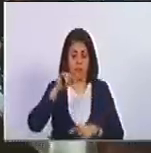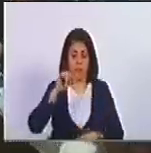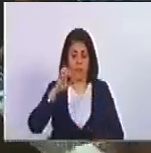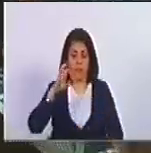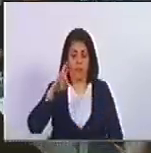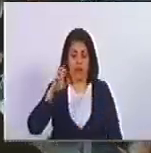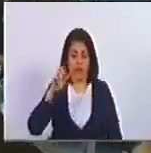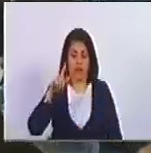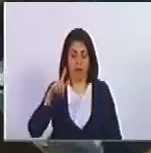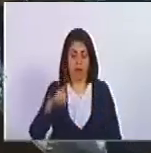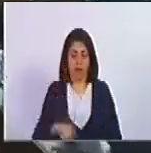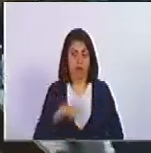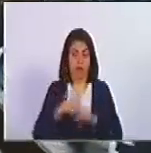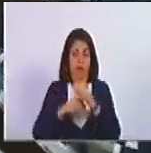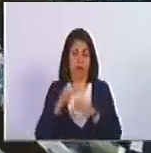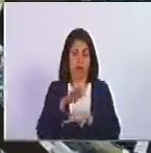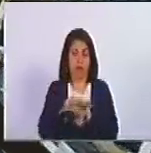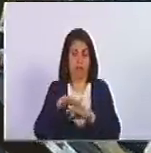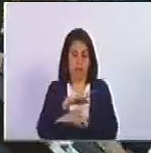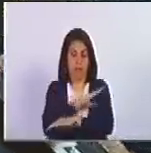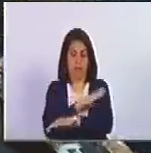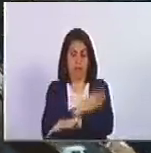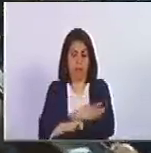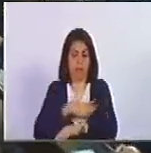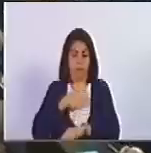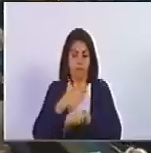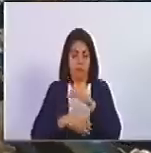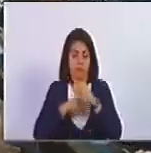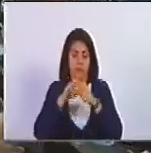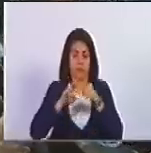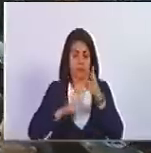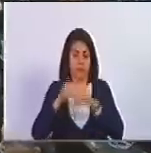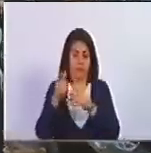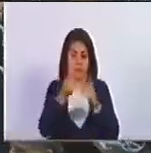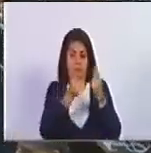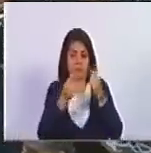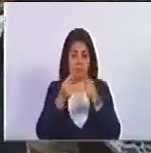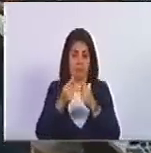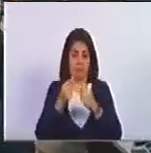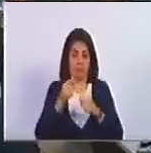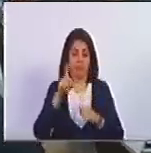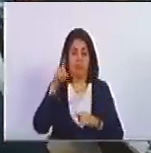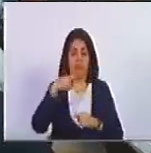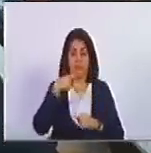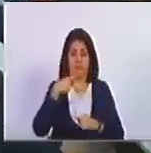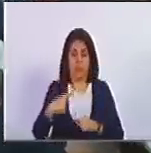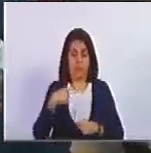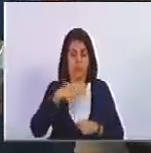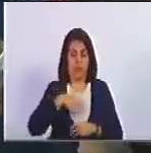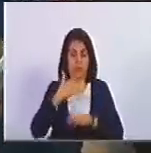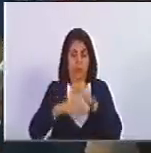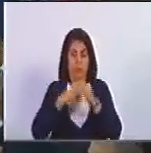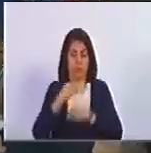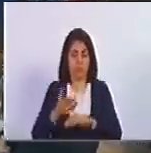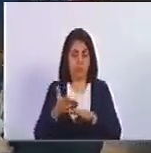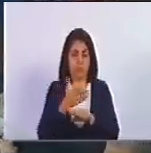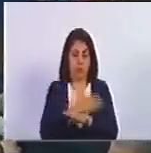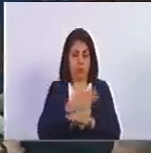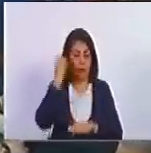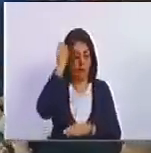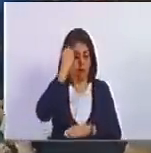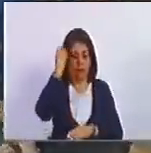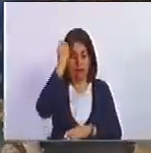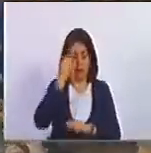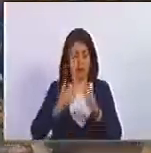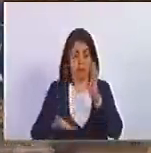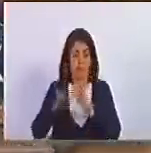extraído. El Ministerio del Poder Popular, con competencia en materia de economía y finanzas, podrá establecer, previa opinión del